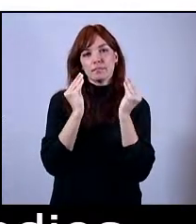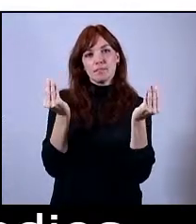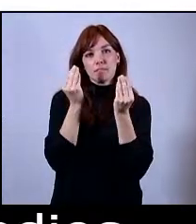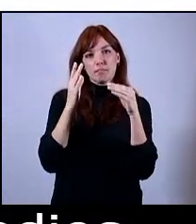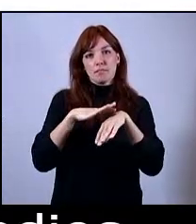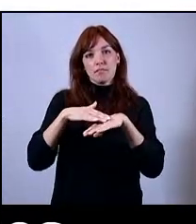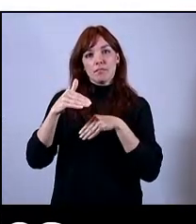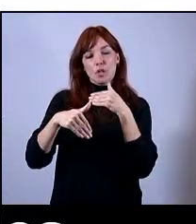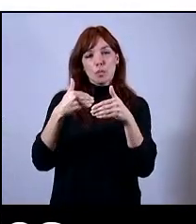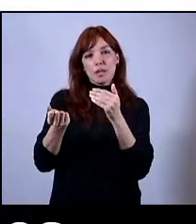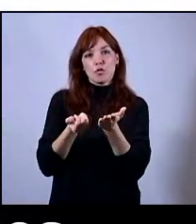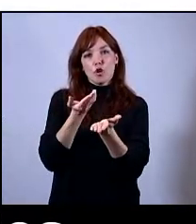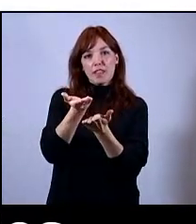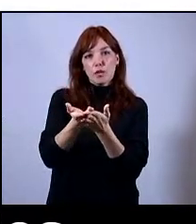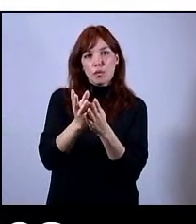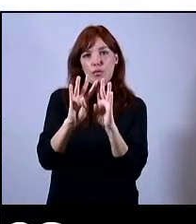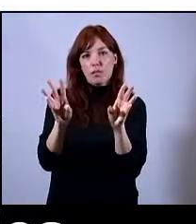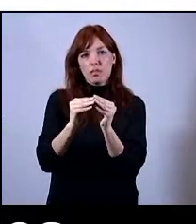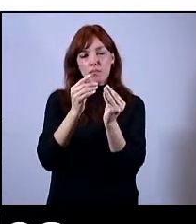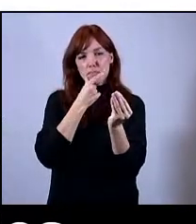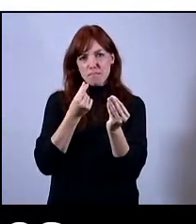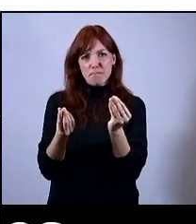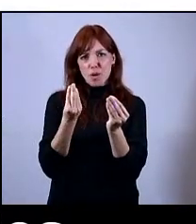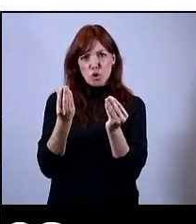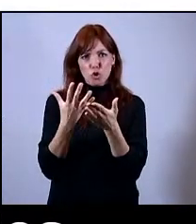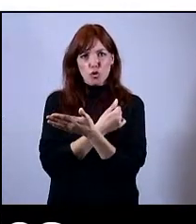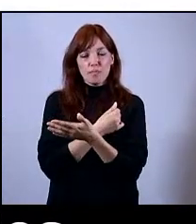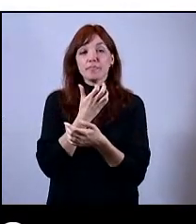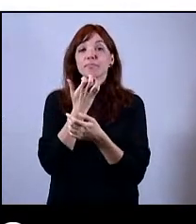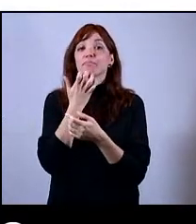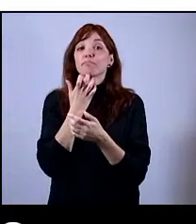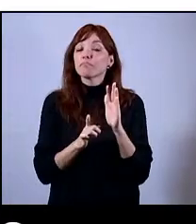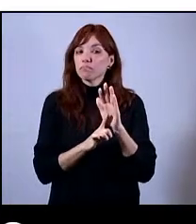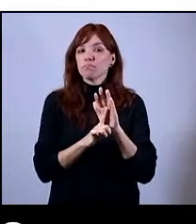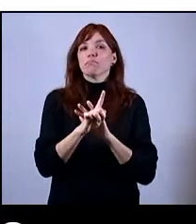que existen en la consejería. Por ejemplo, hemos avanzado muchísimo